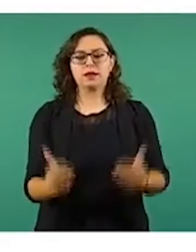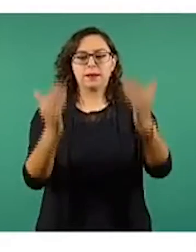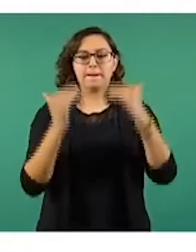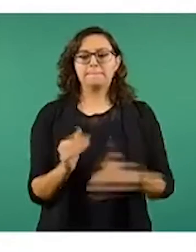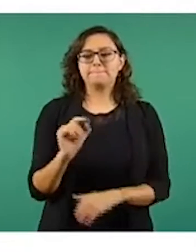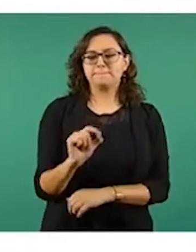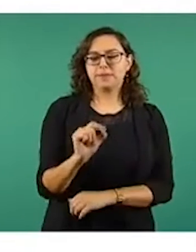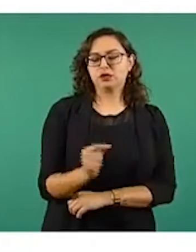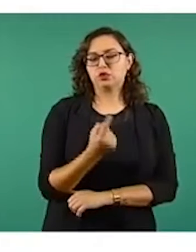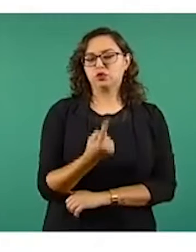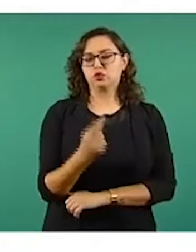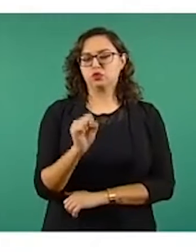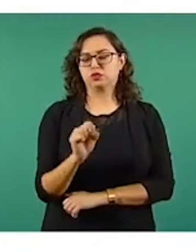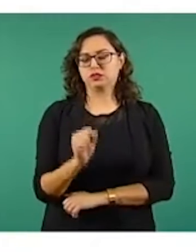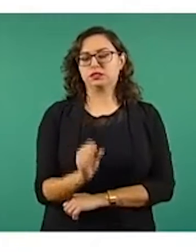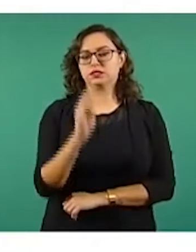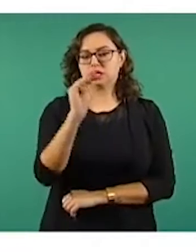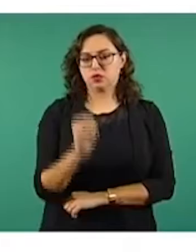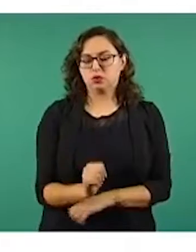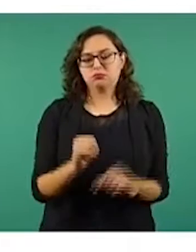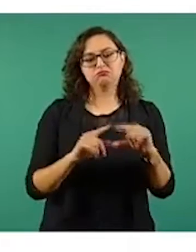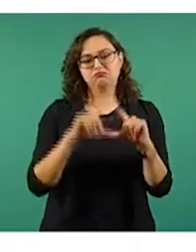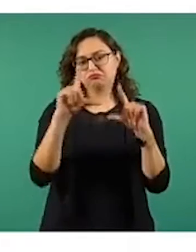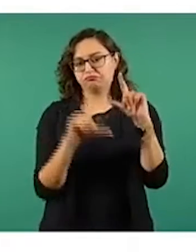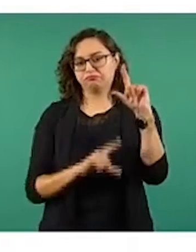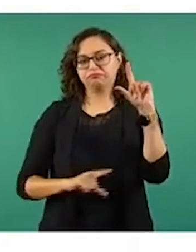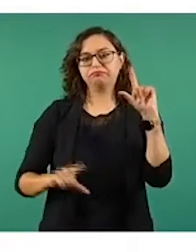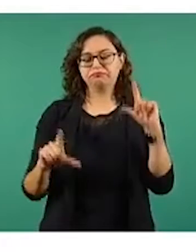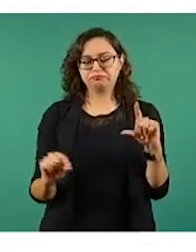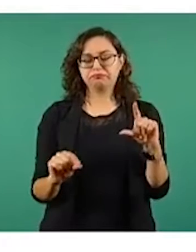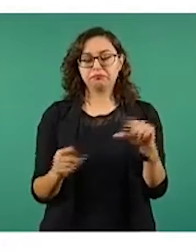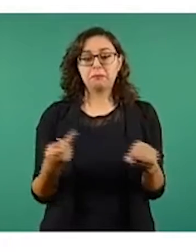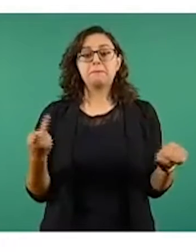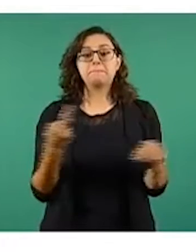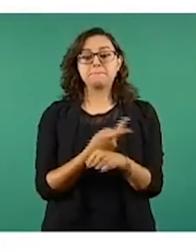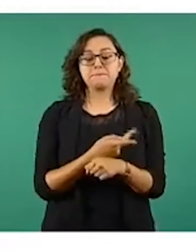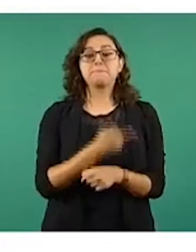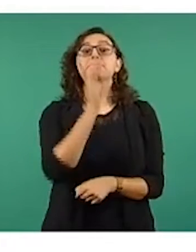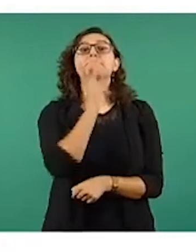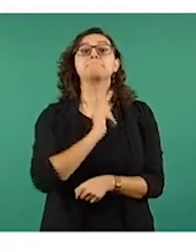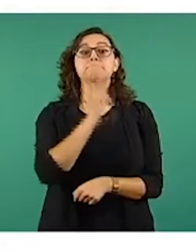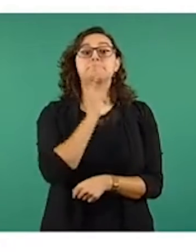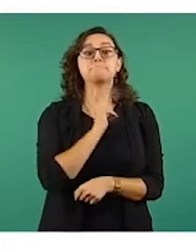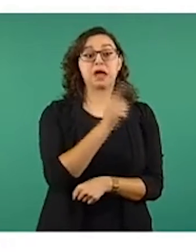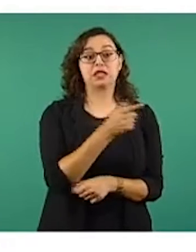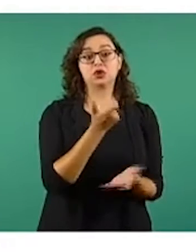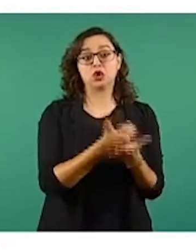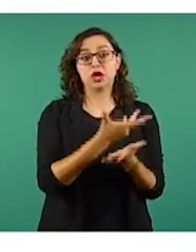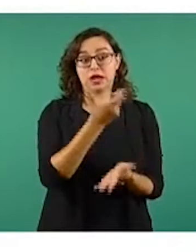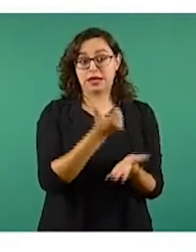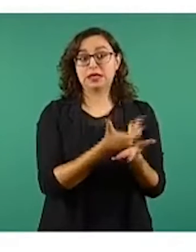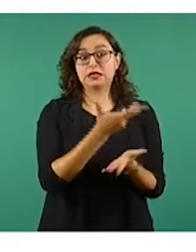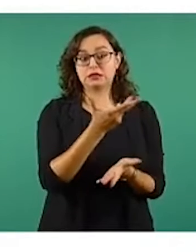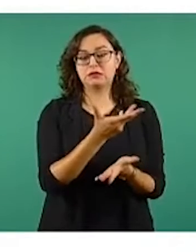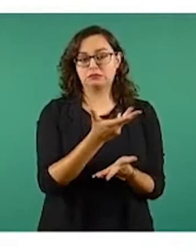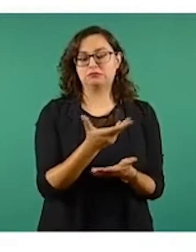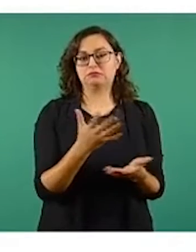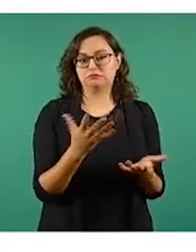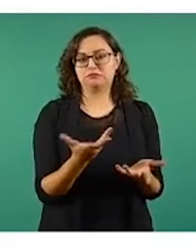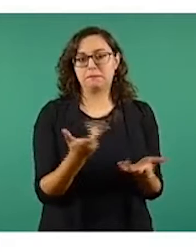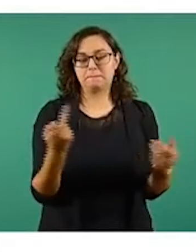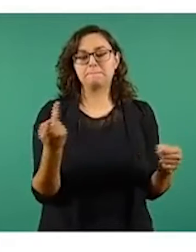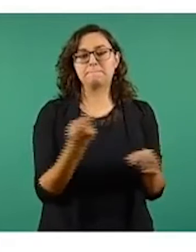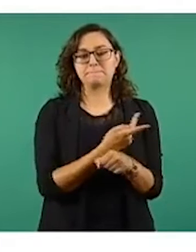y 21.69 por litro. Como sigue alto el precio del petróleo, aunque bajó un poco,